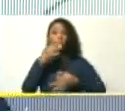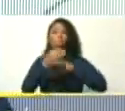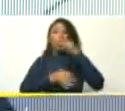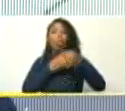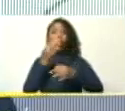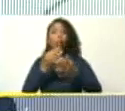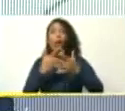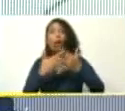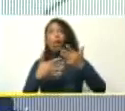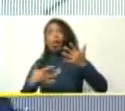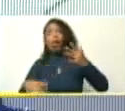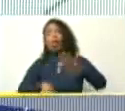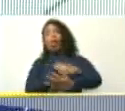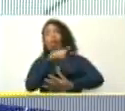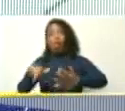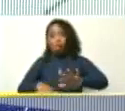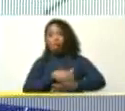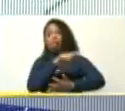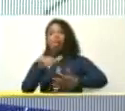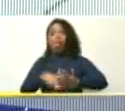magnitud.